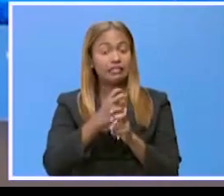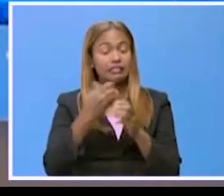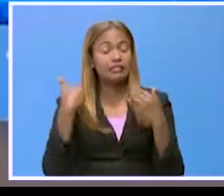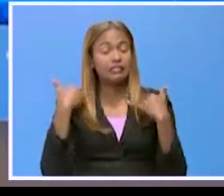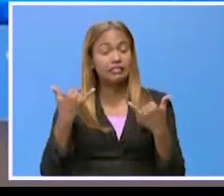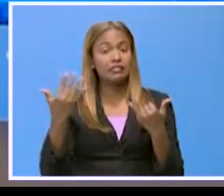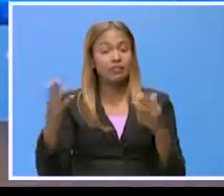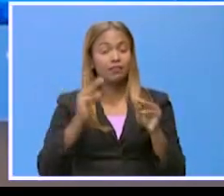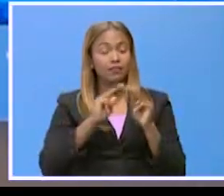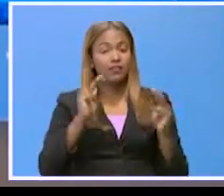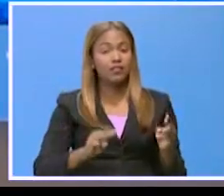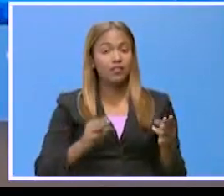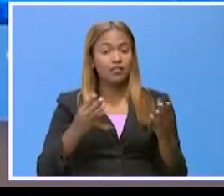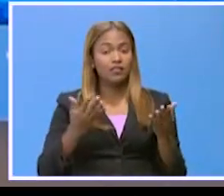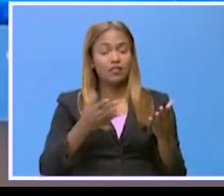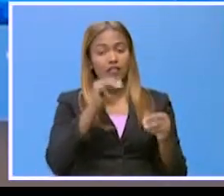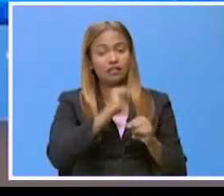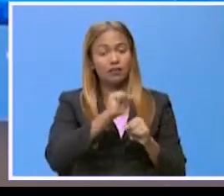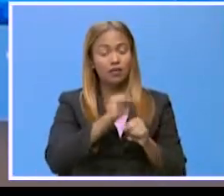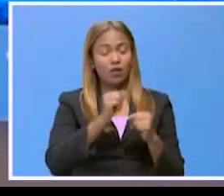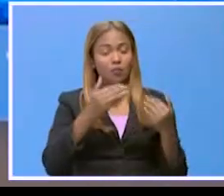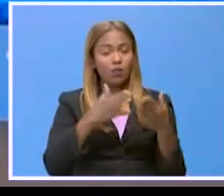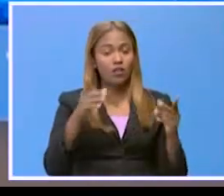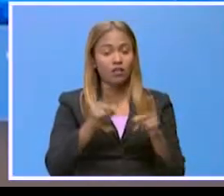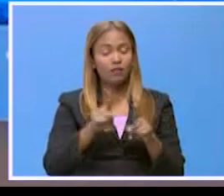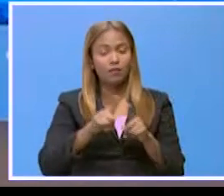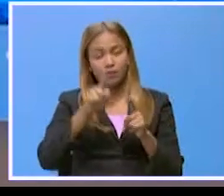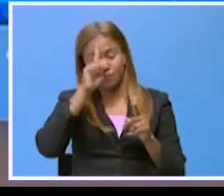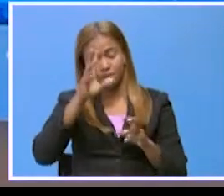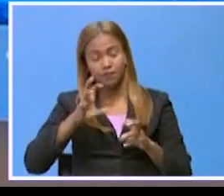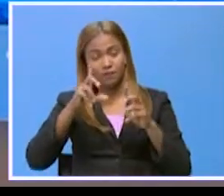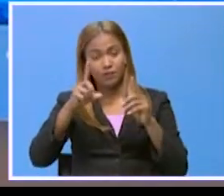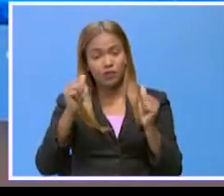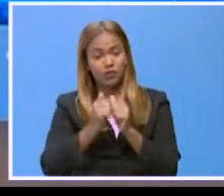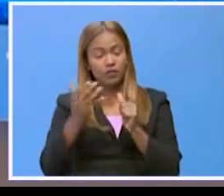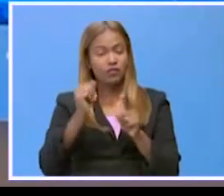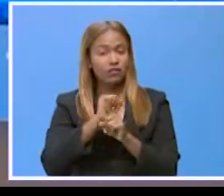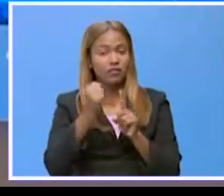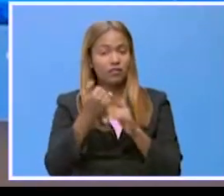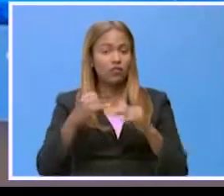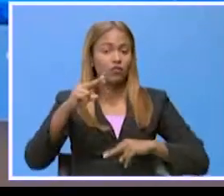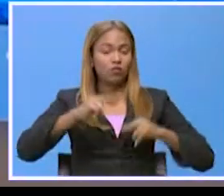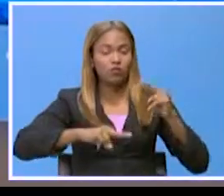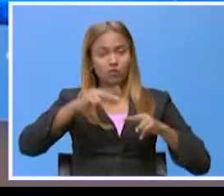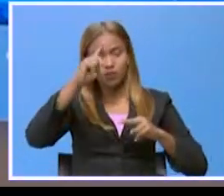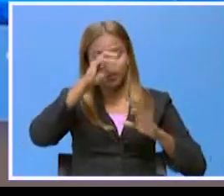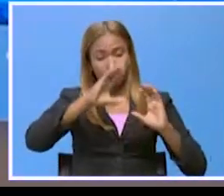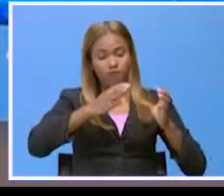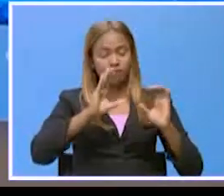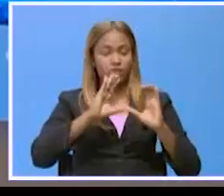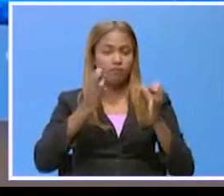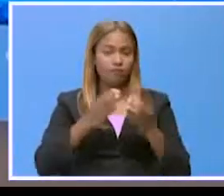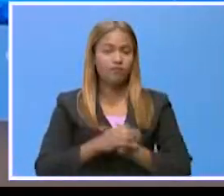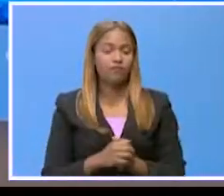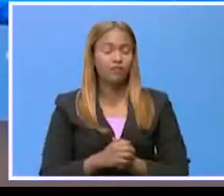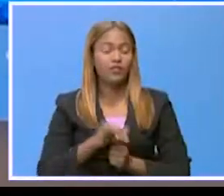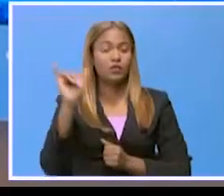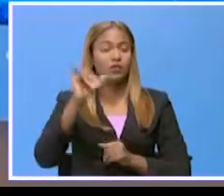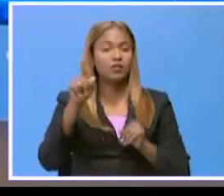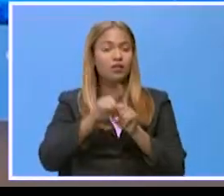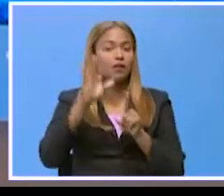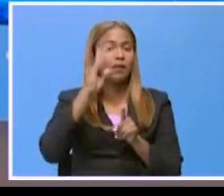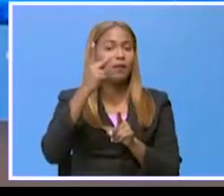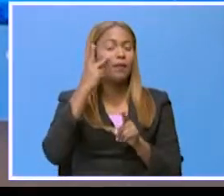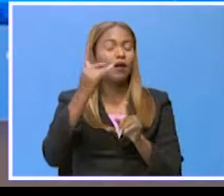encontró el ministerio tanto de obras públicas como de educación con esta situación en la construcción de las aulas señoras mientras tanto ahora